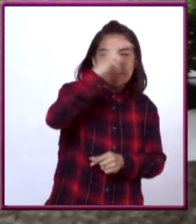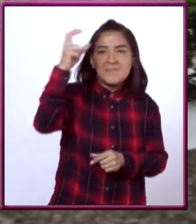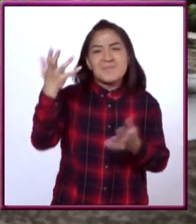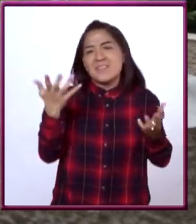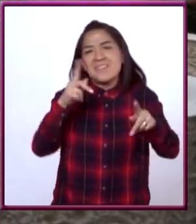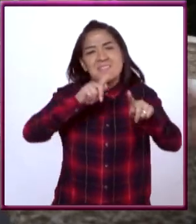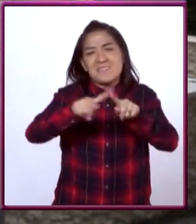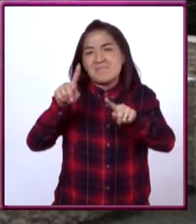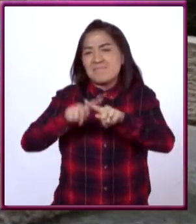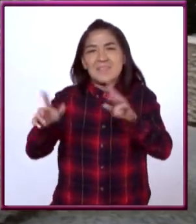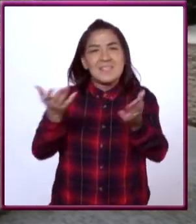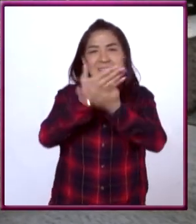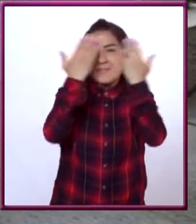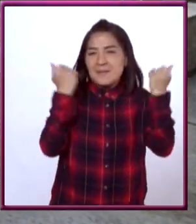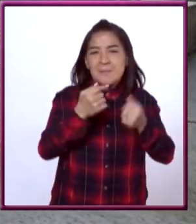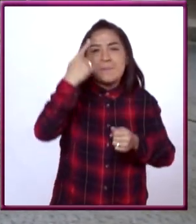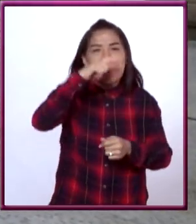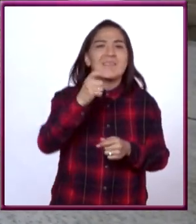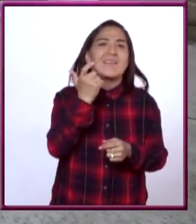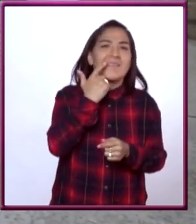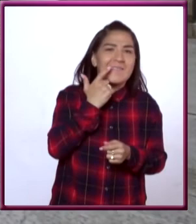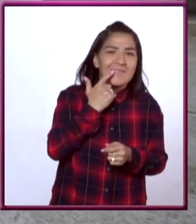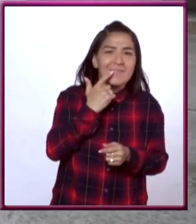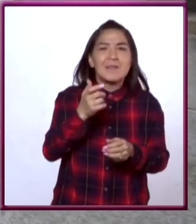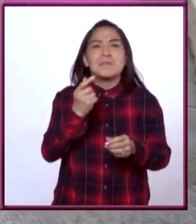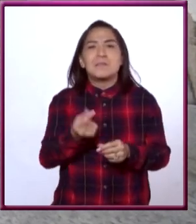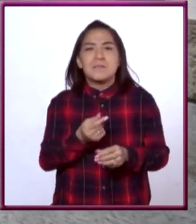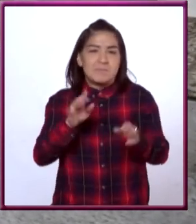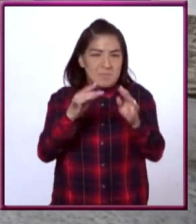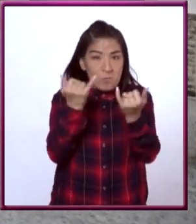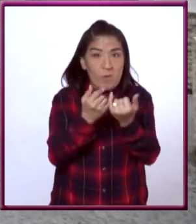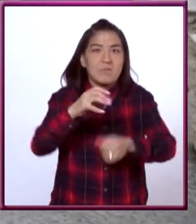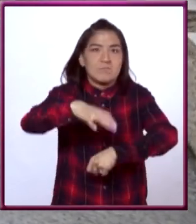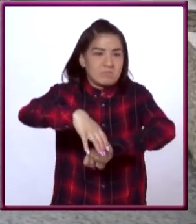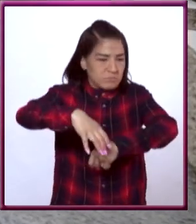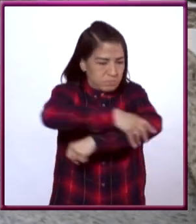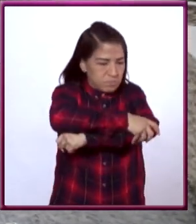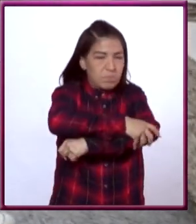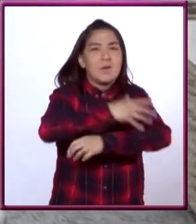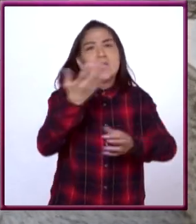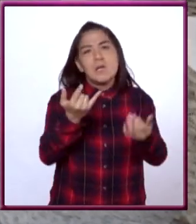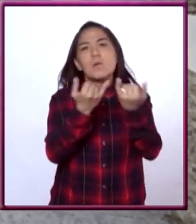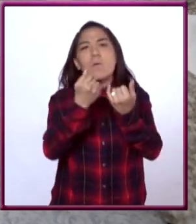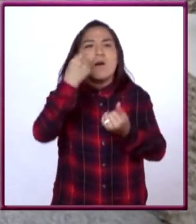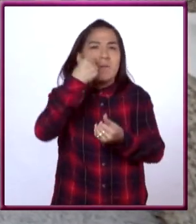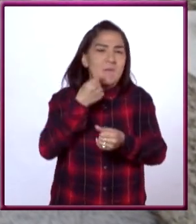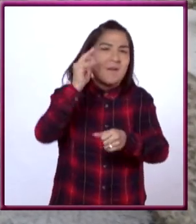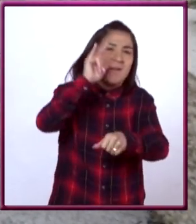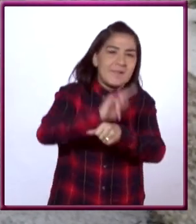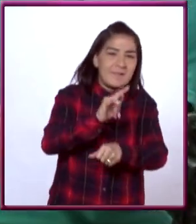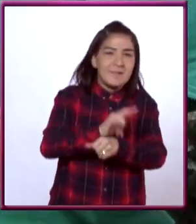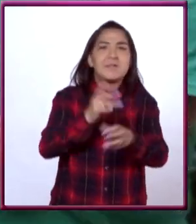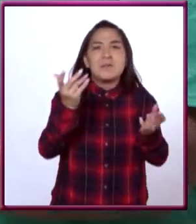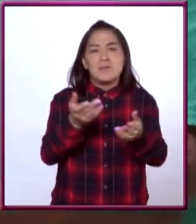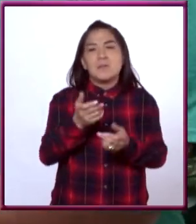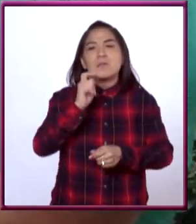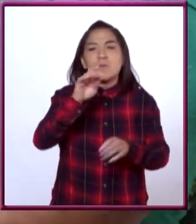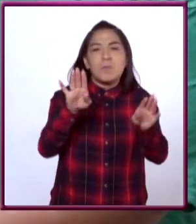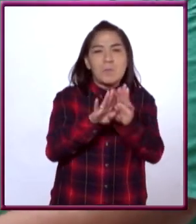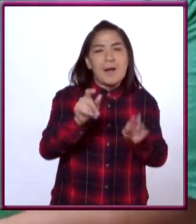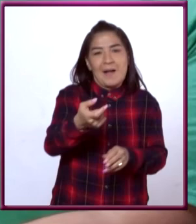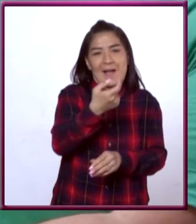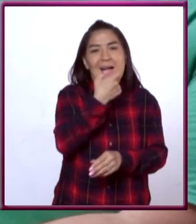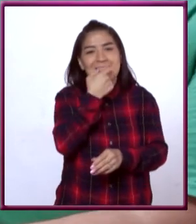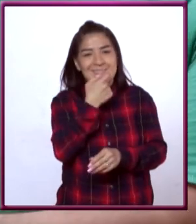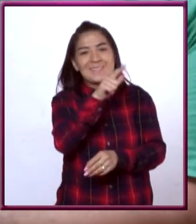aeroespacial o no sé, para hacer piezas dentales o prótesis, ya que son piezas que tienen que encajar a la perfección. O incluso para